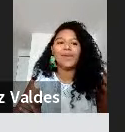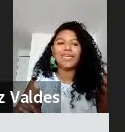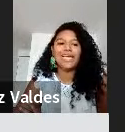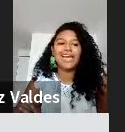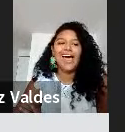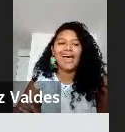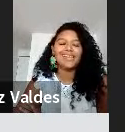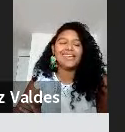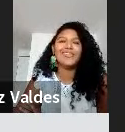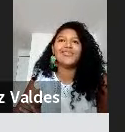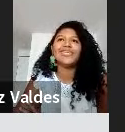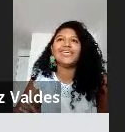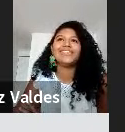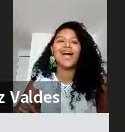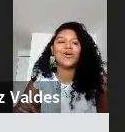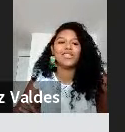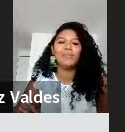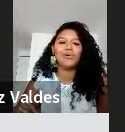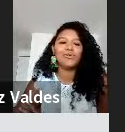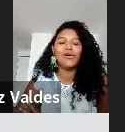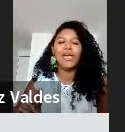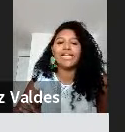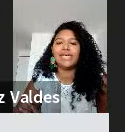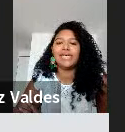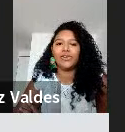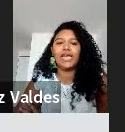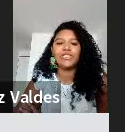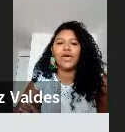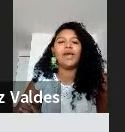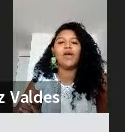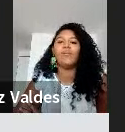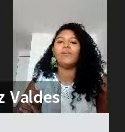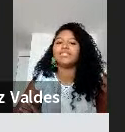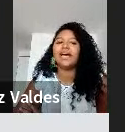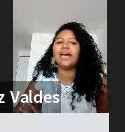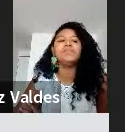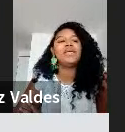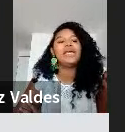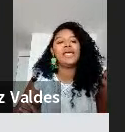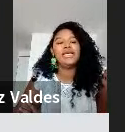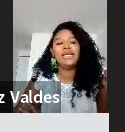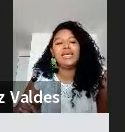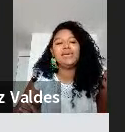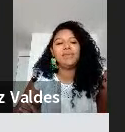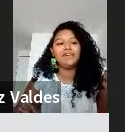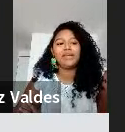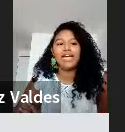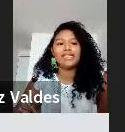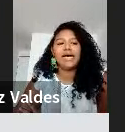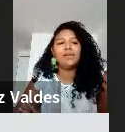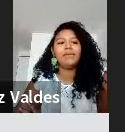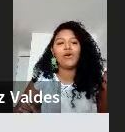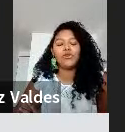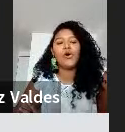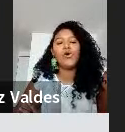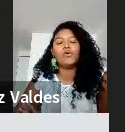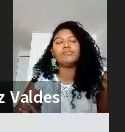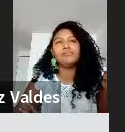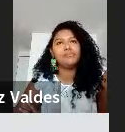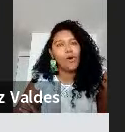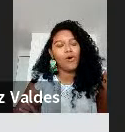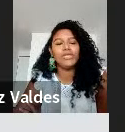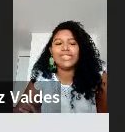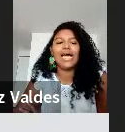internet no aparecía nada. Entonces acordamos vernos en el centro de la ciudad para conversar y María Fernanda me contó